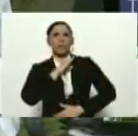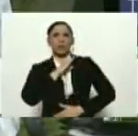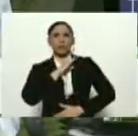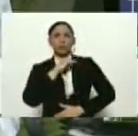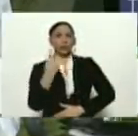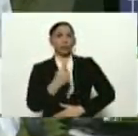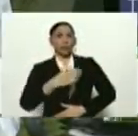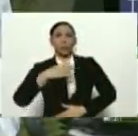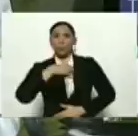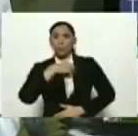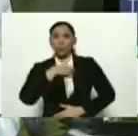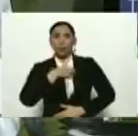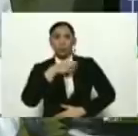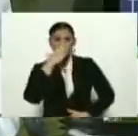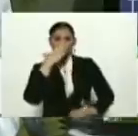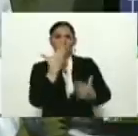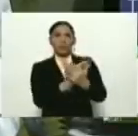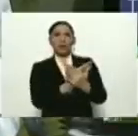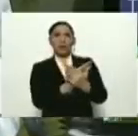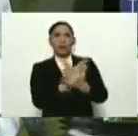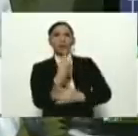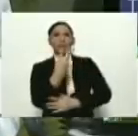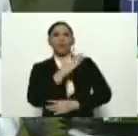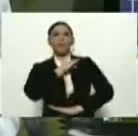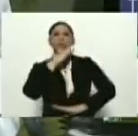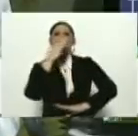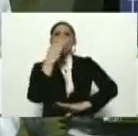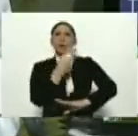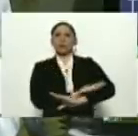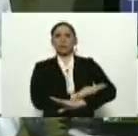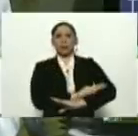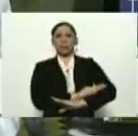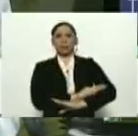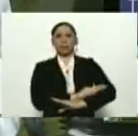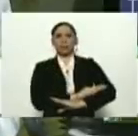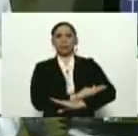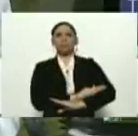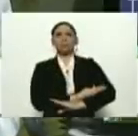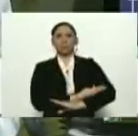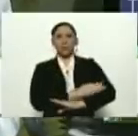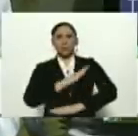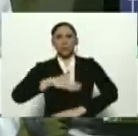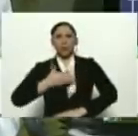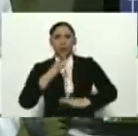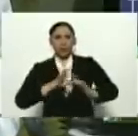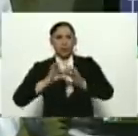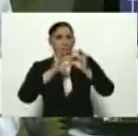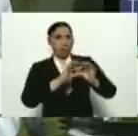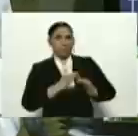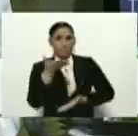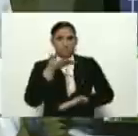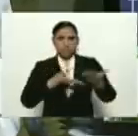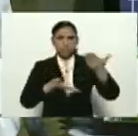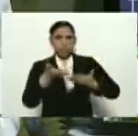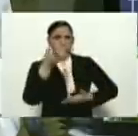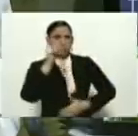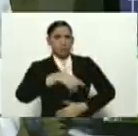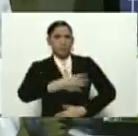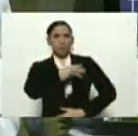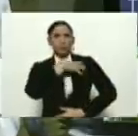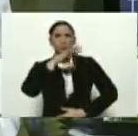solo puede ser enfrentada con dos fuerzas al alcance de todos: cooperación y